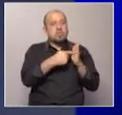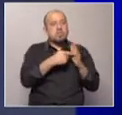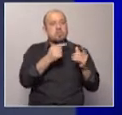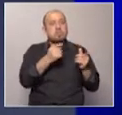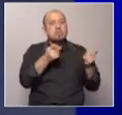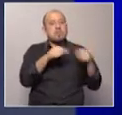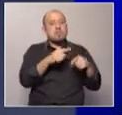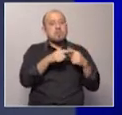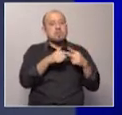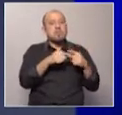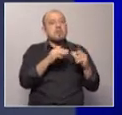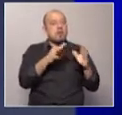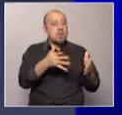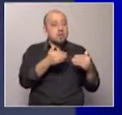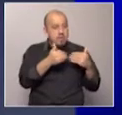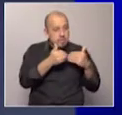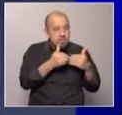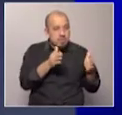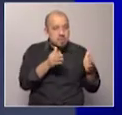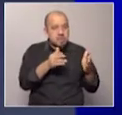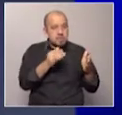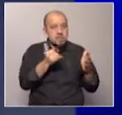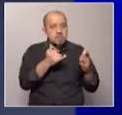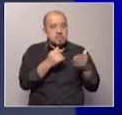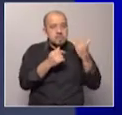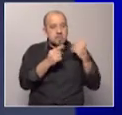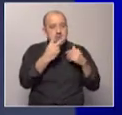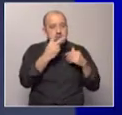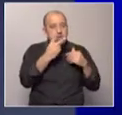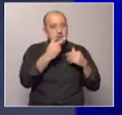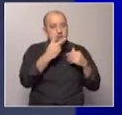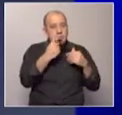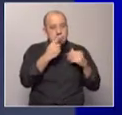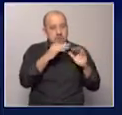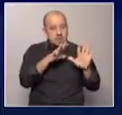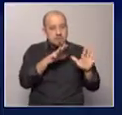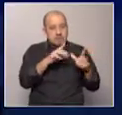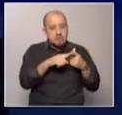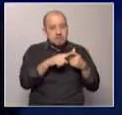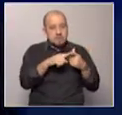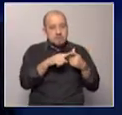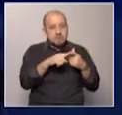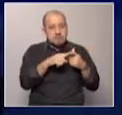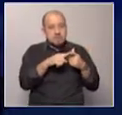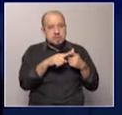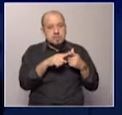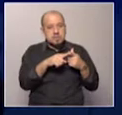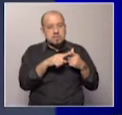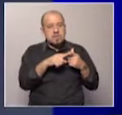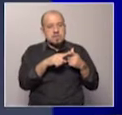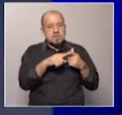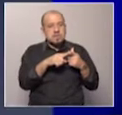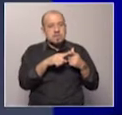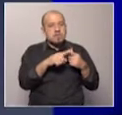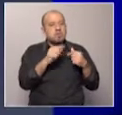reforma penitenciaria algo que se comenzó ya quizás en 2010 aproximadamente está este sistema de reforma pero quería